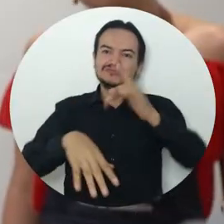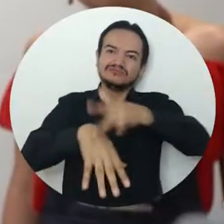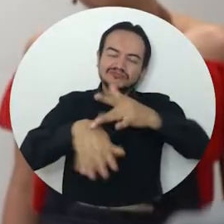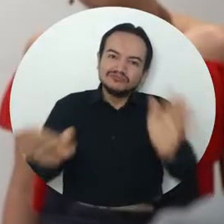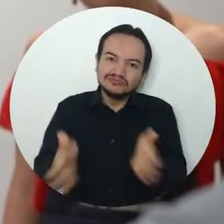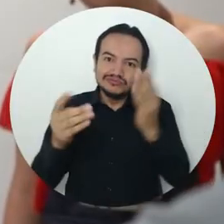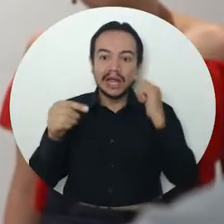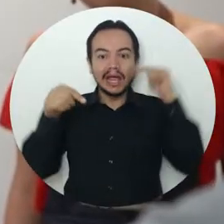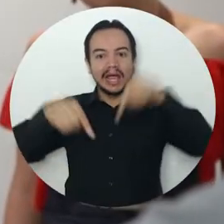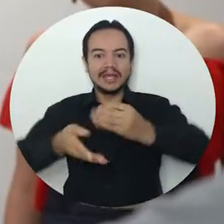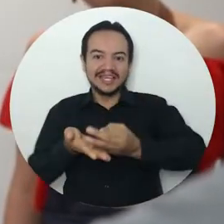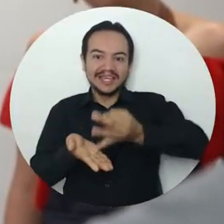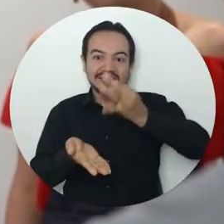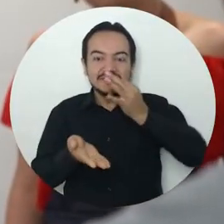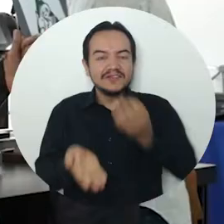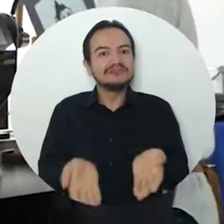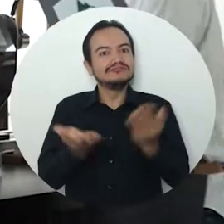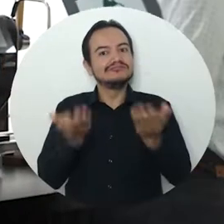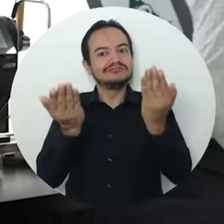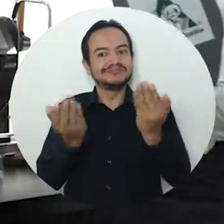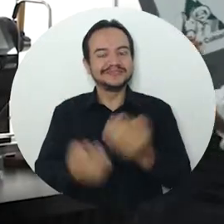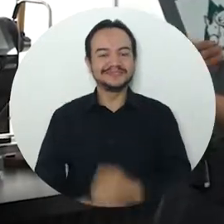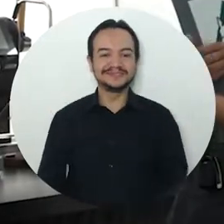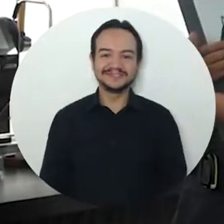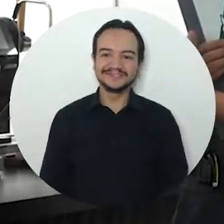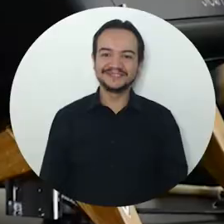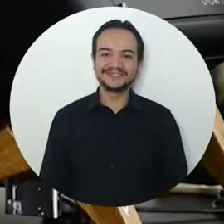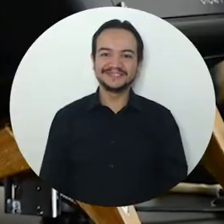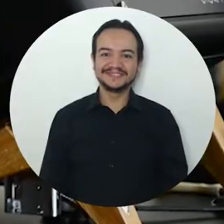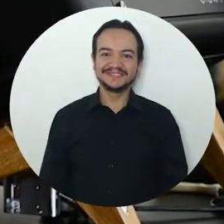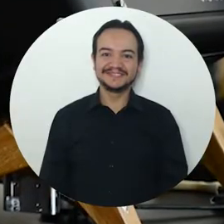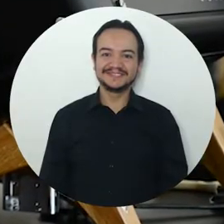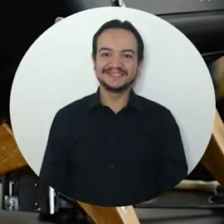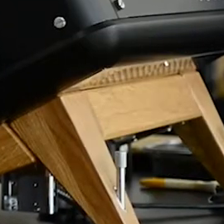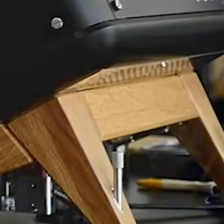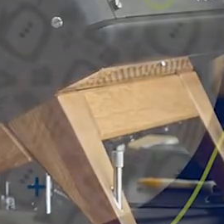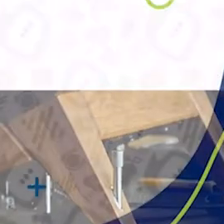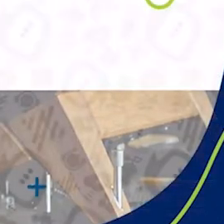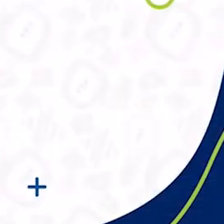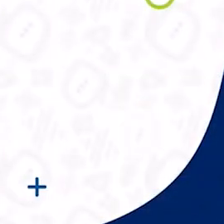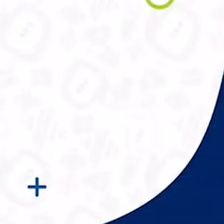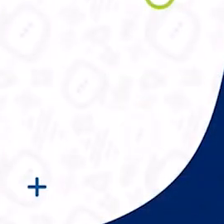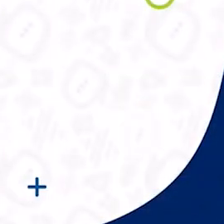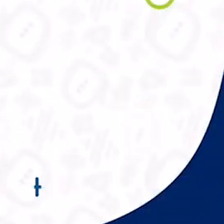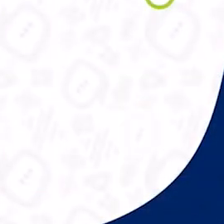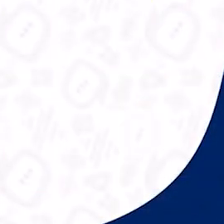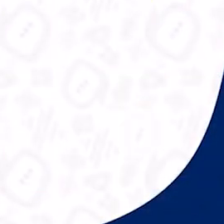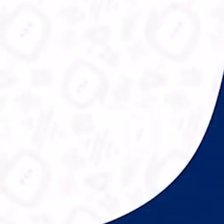actividades, Unimagdalena propende por enaltecer el arte de caficultores y baristas de la región y el país.